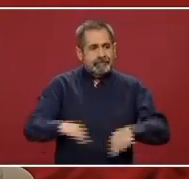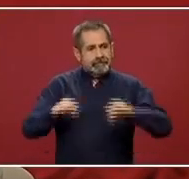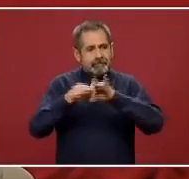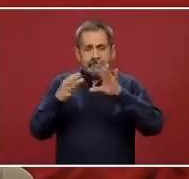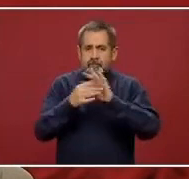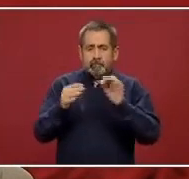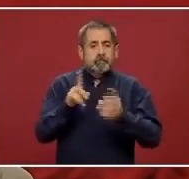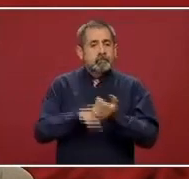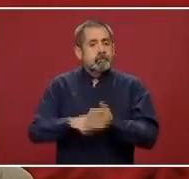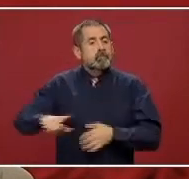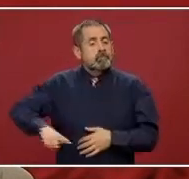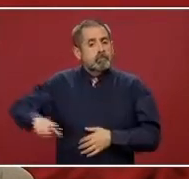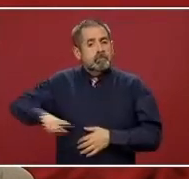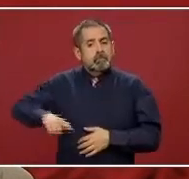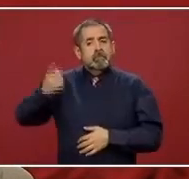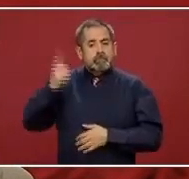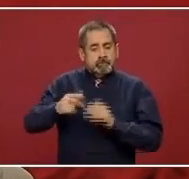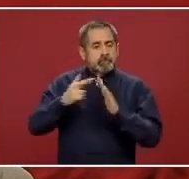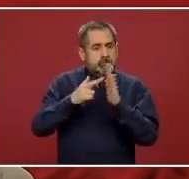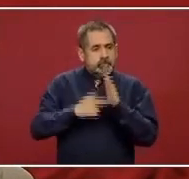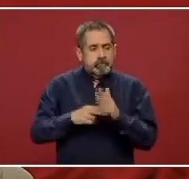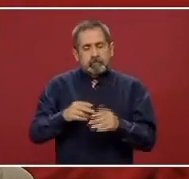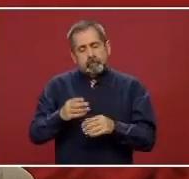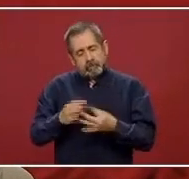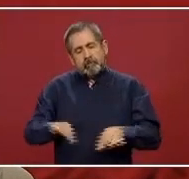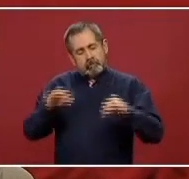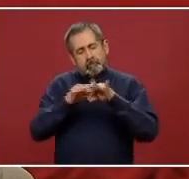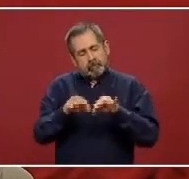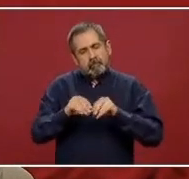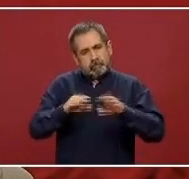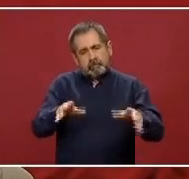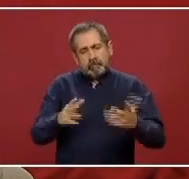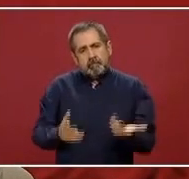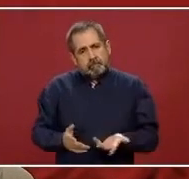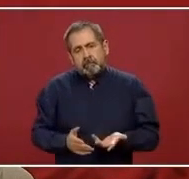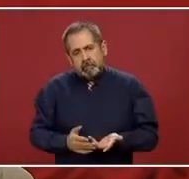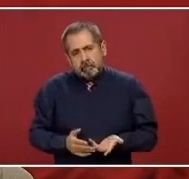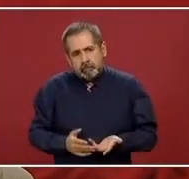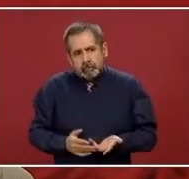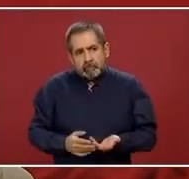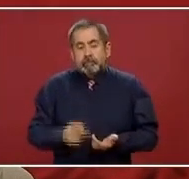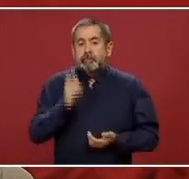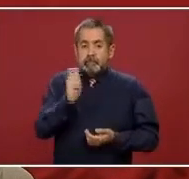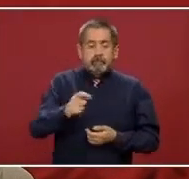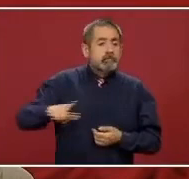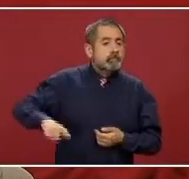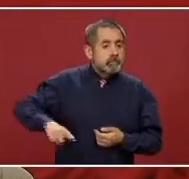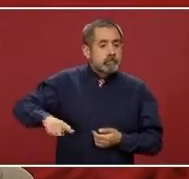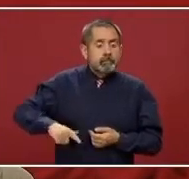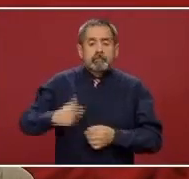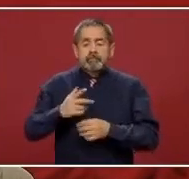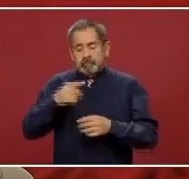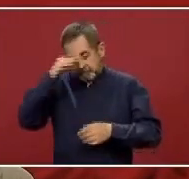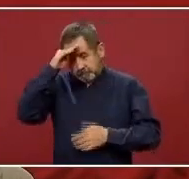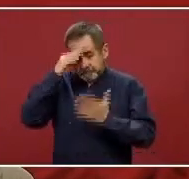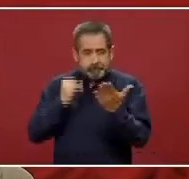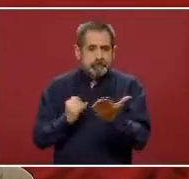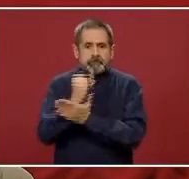el gobierno es relativamente más fácil de poner en práctica, porque el propio gobierno